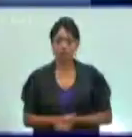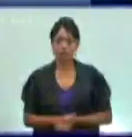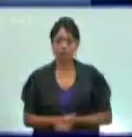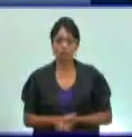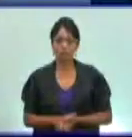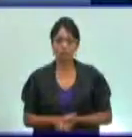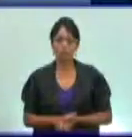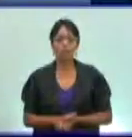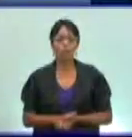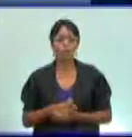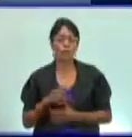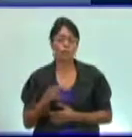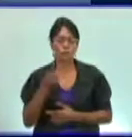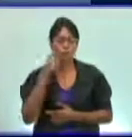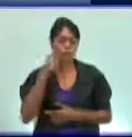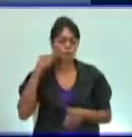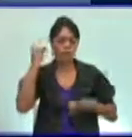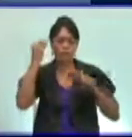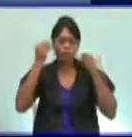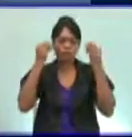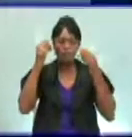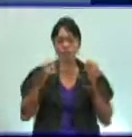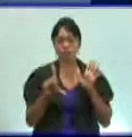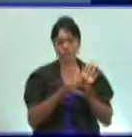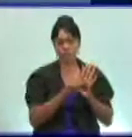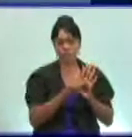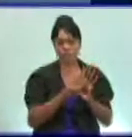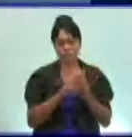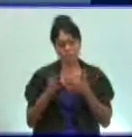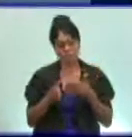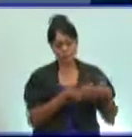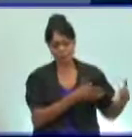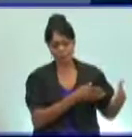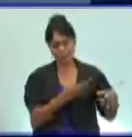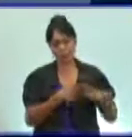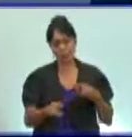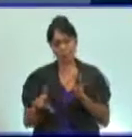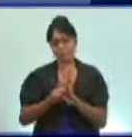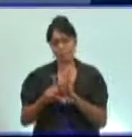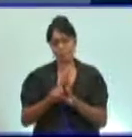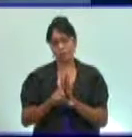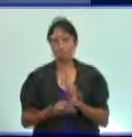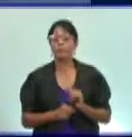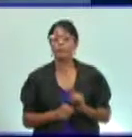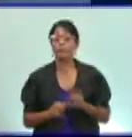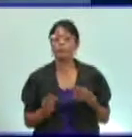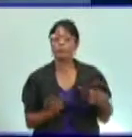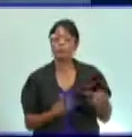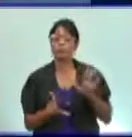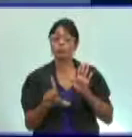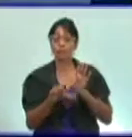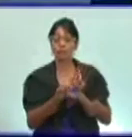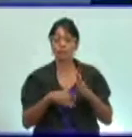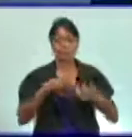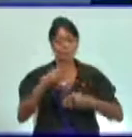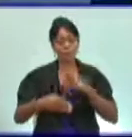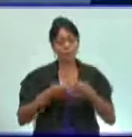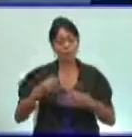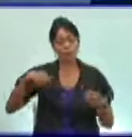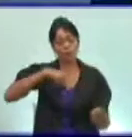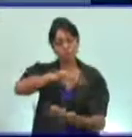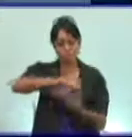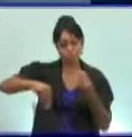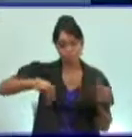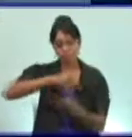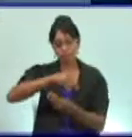Siguiendo el análisis de estas leyes, vamos a ver entonces las otras leyes. La ley del proceso circulatorio o del intercambio de sustancias y energía